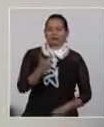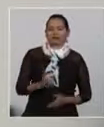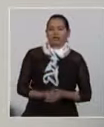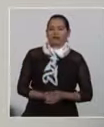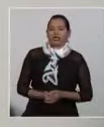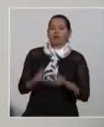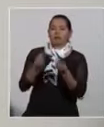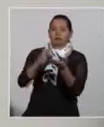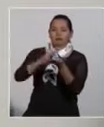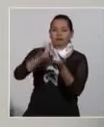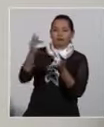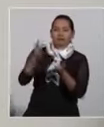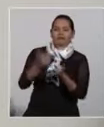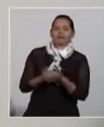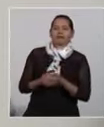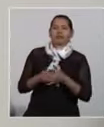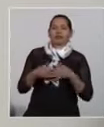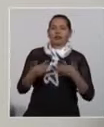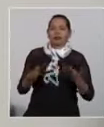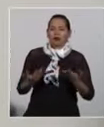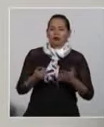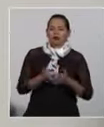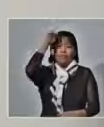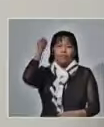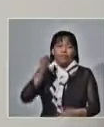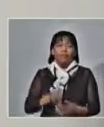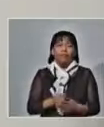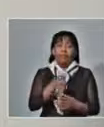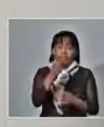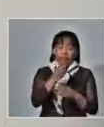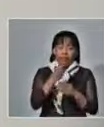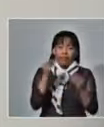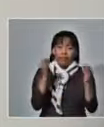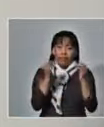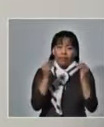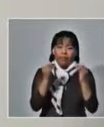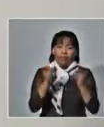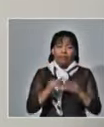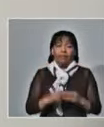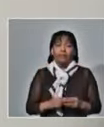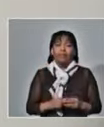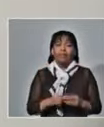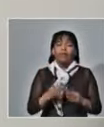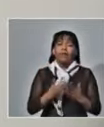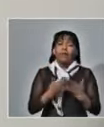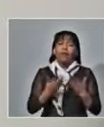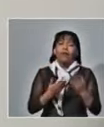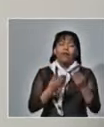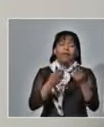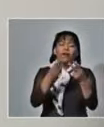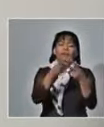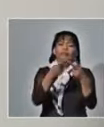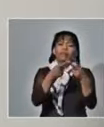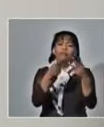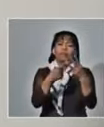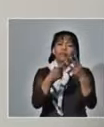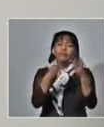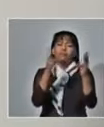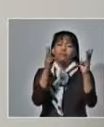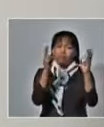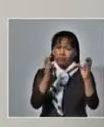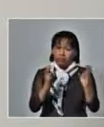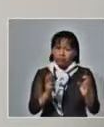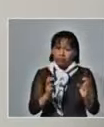gracias, candidatos. Vamos ahora en esta segunda etapa del debate a abordar el tercer tema, el tercer